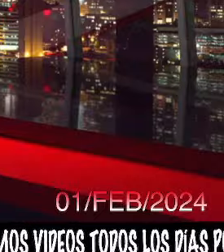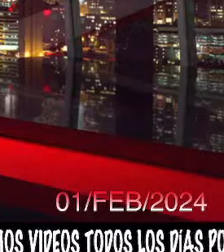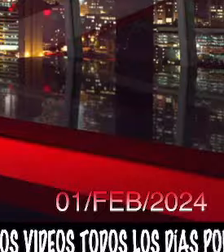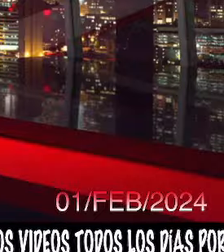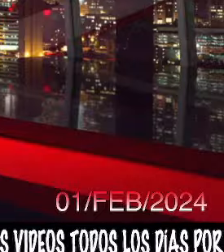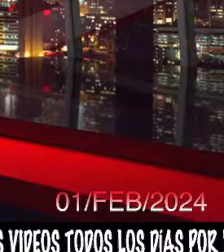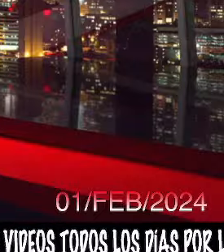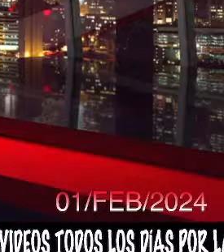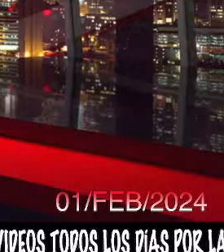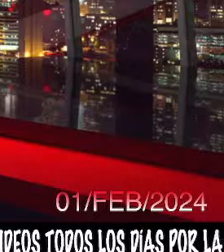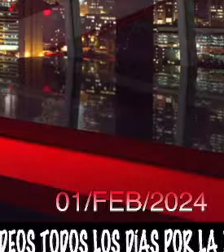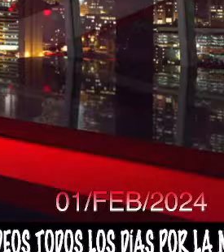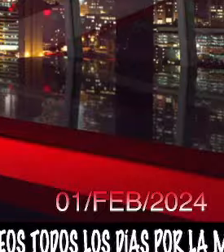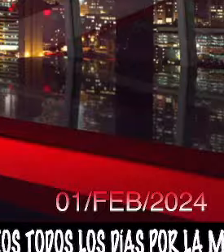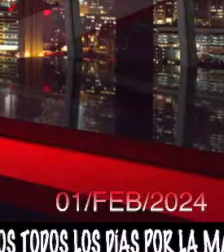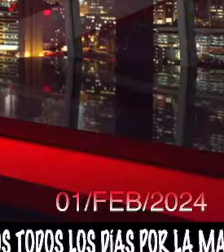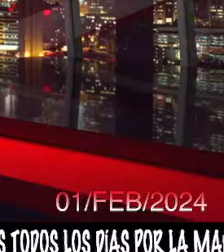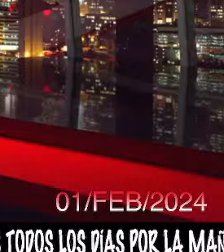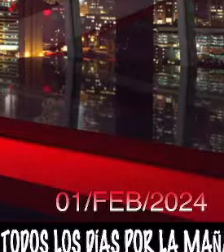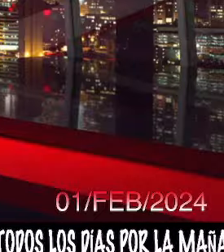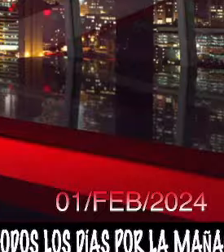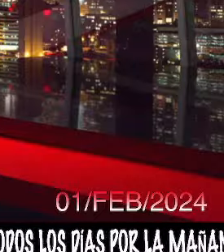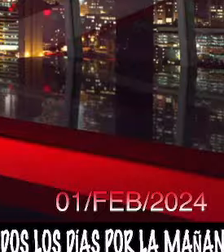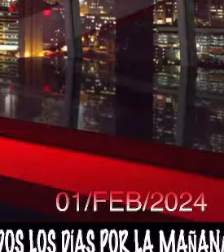de el doctor Noroña.